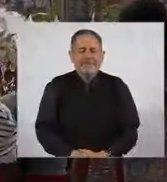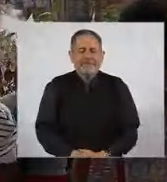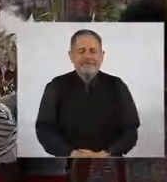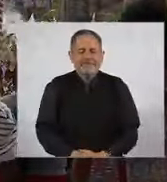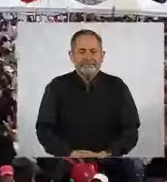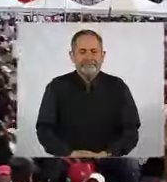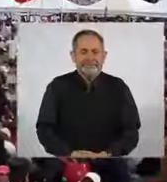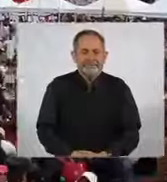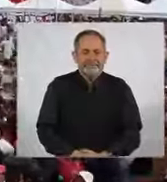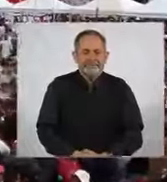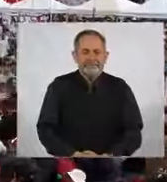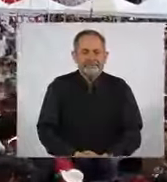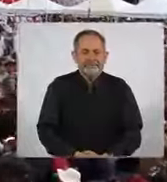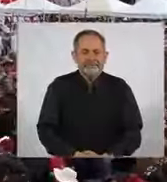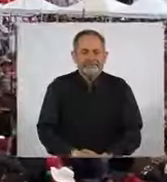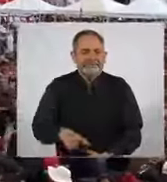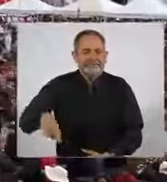¡Presidenta!